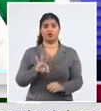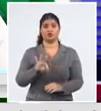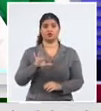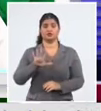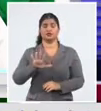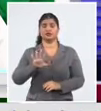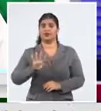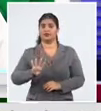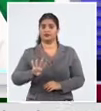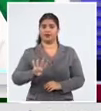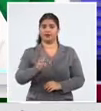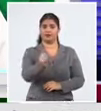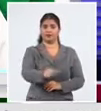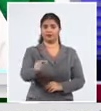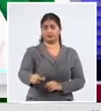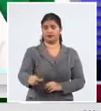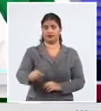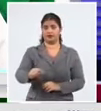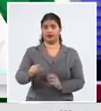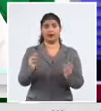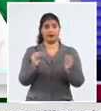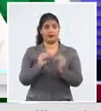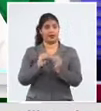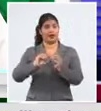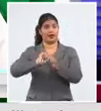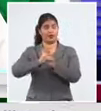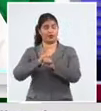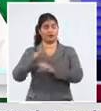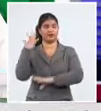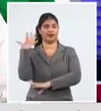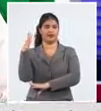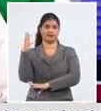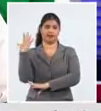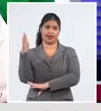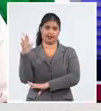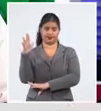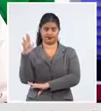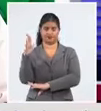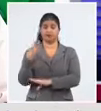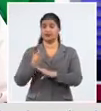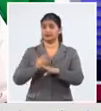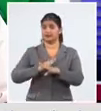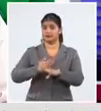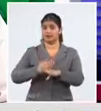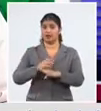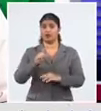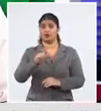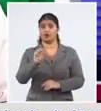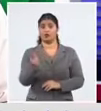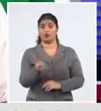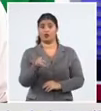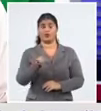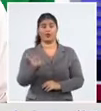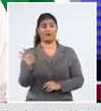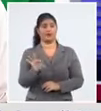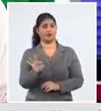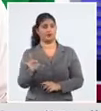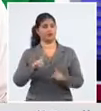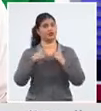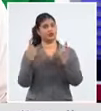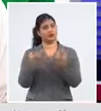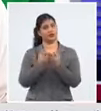10.854 casos importados en nuestro país. Eso es el 1,9% de todos los diagnosticados en